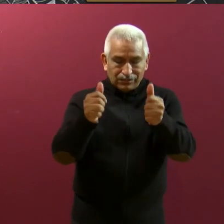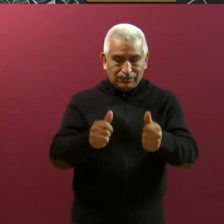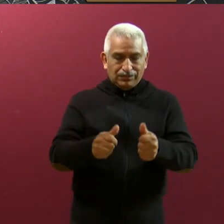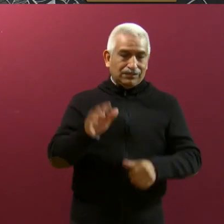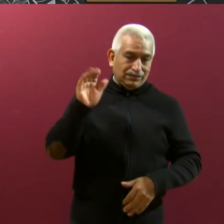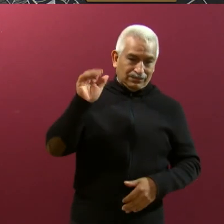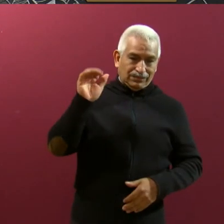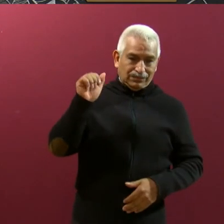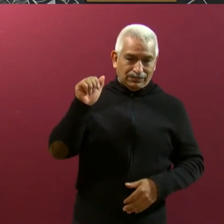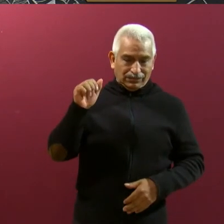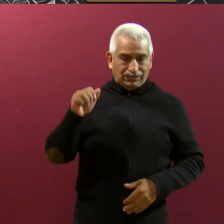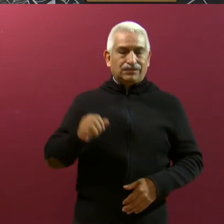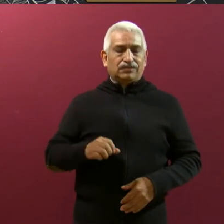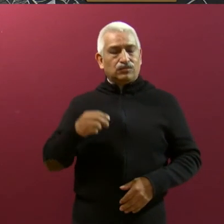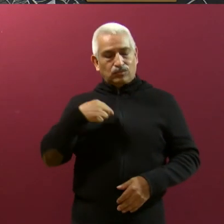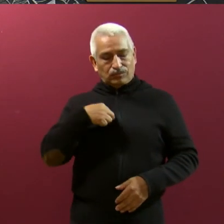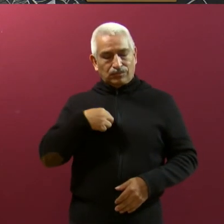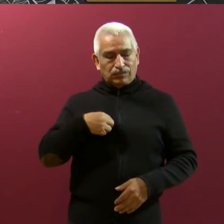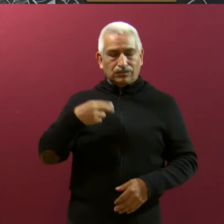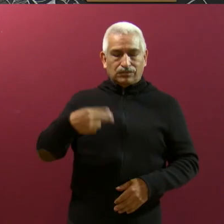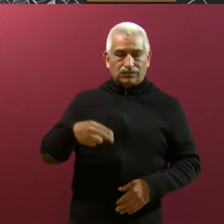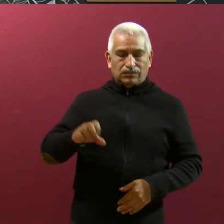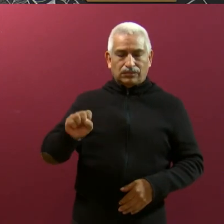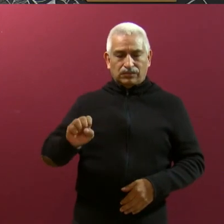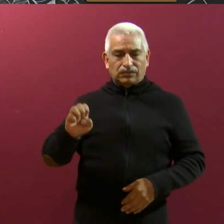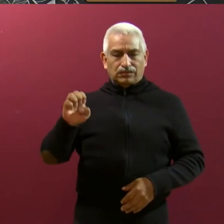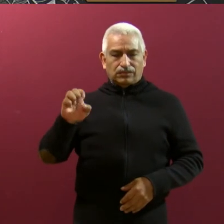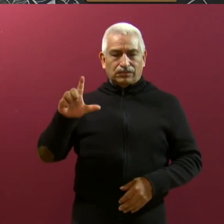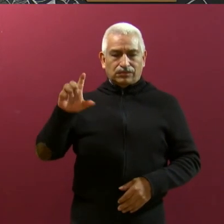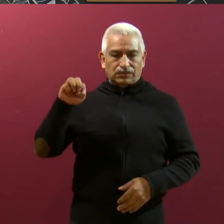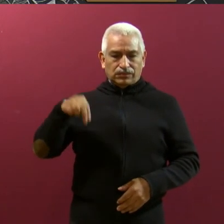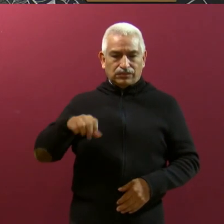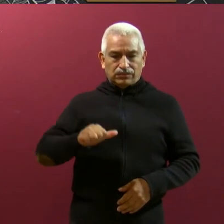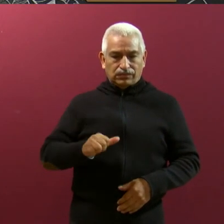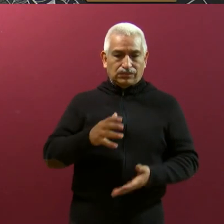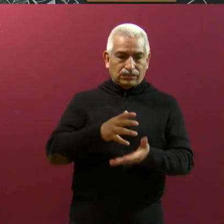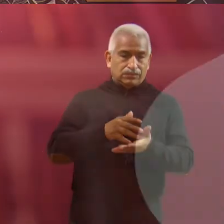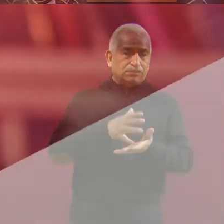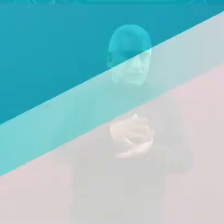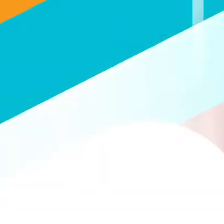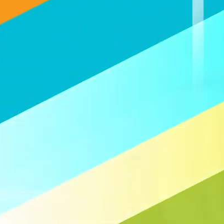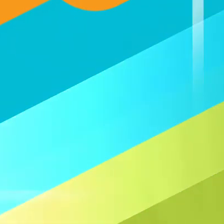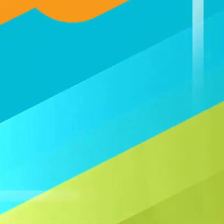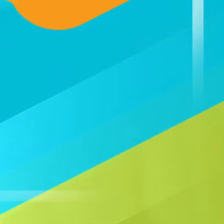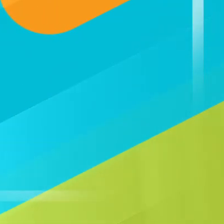la maestra Selene Cruz Rojas y agradecemos a nuestro intérprete, Yao.